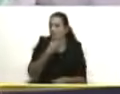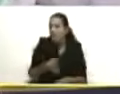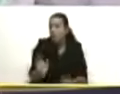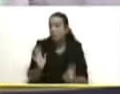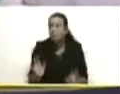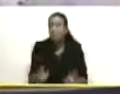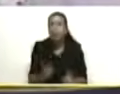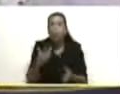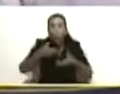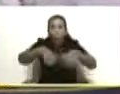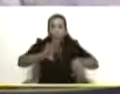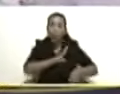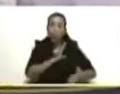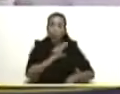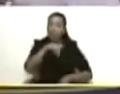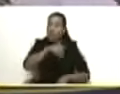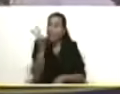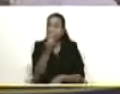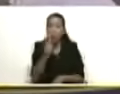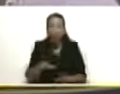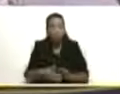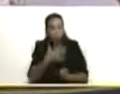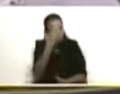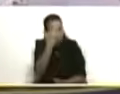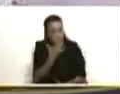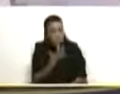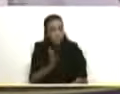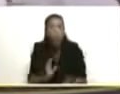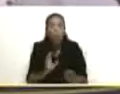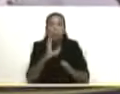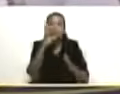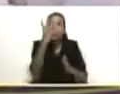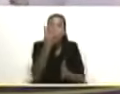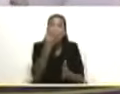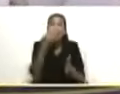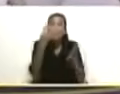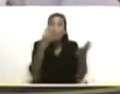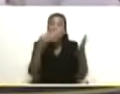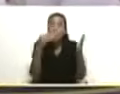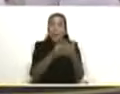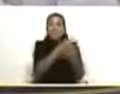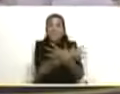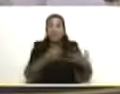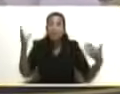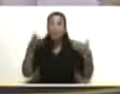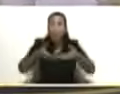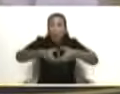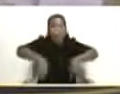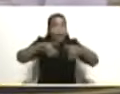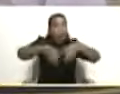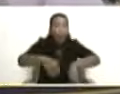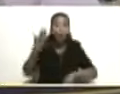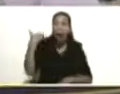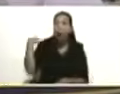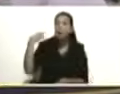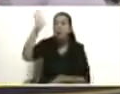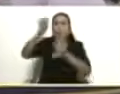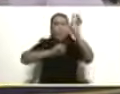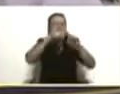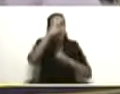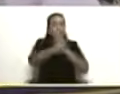huevos, los produce aquí, internamente. 9.000 millones de huevos promedio año estamos produciendo. Antes todo se